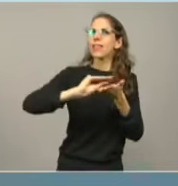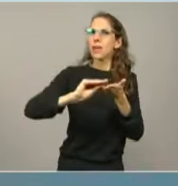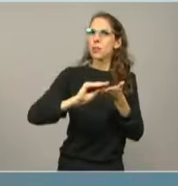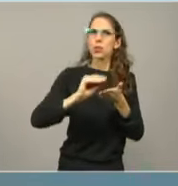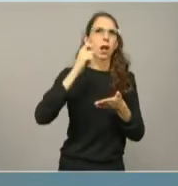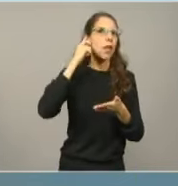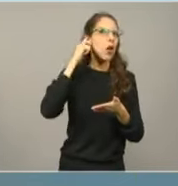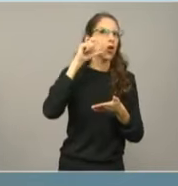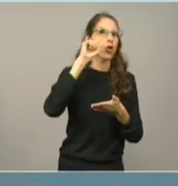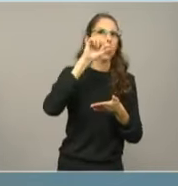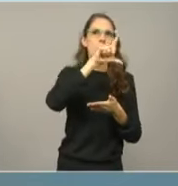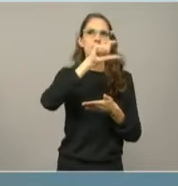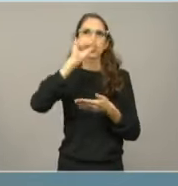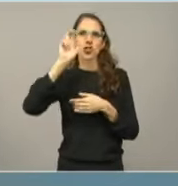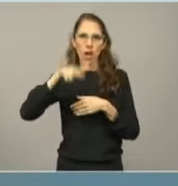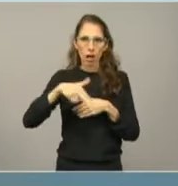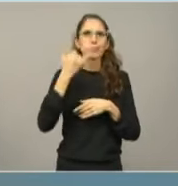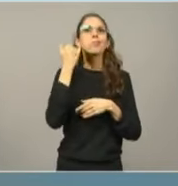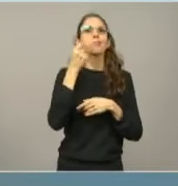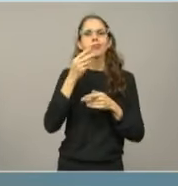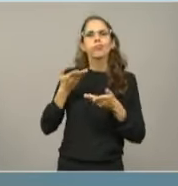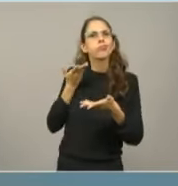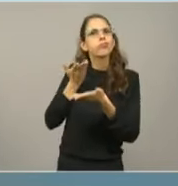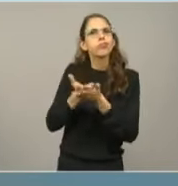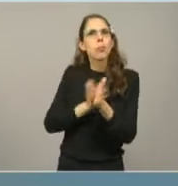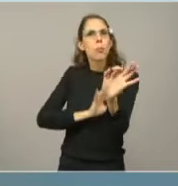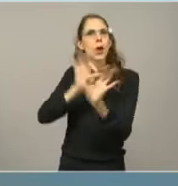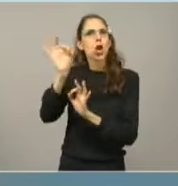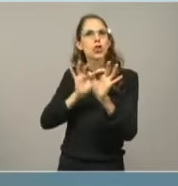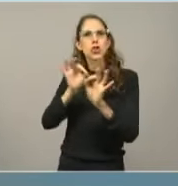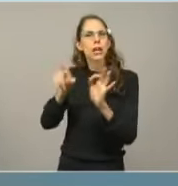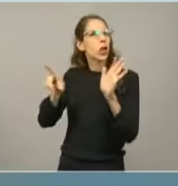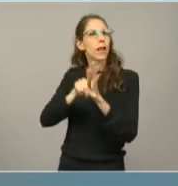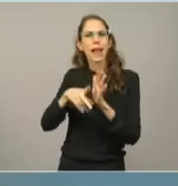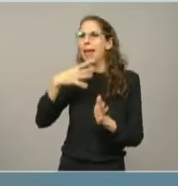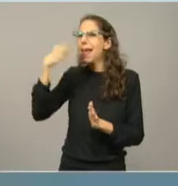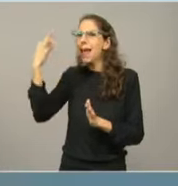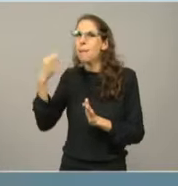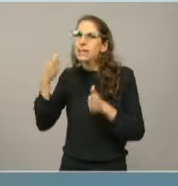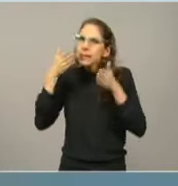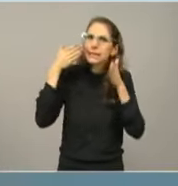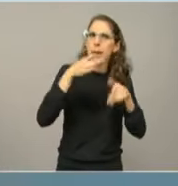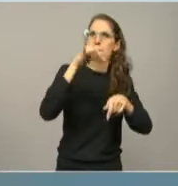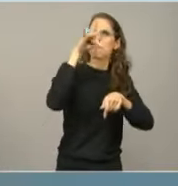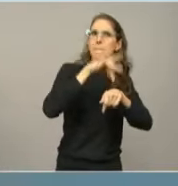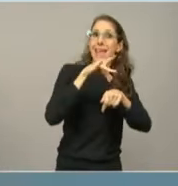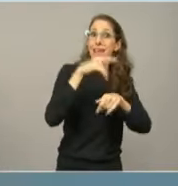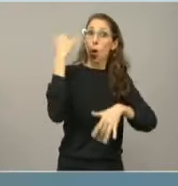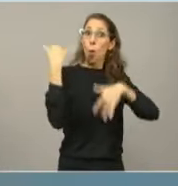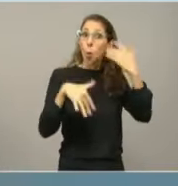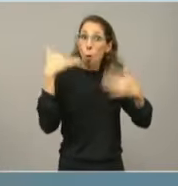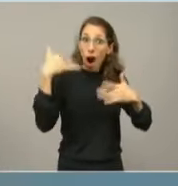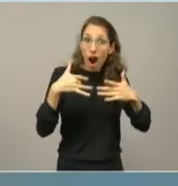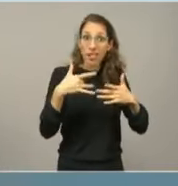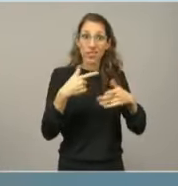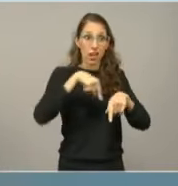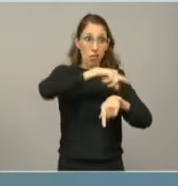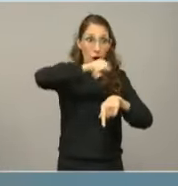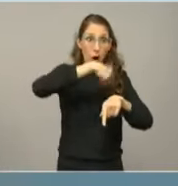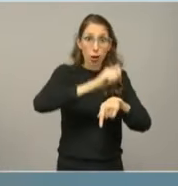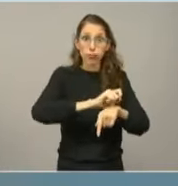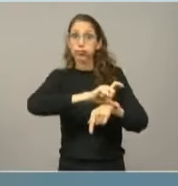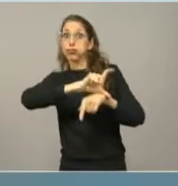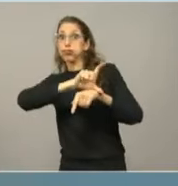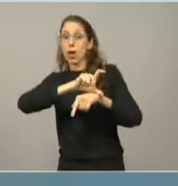exima exclusivamente a Los profesionales de la salud en en el pago de ganancias en en las guardias solamente en eso Entonces